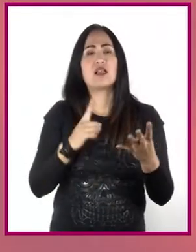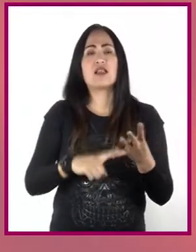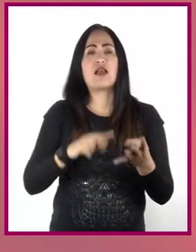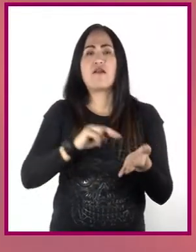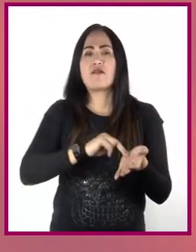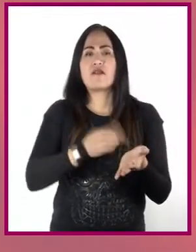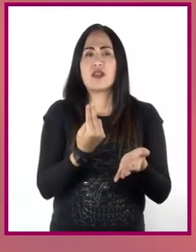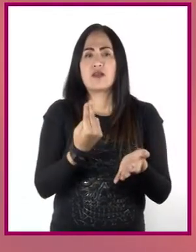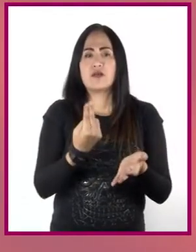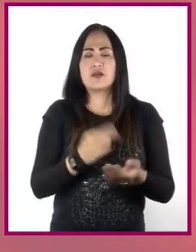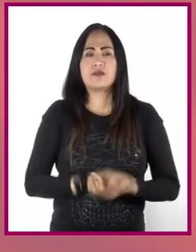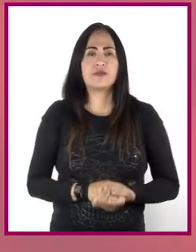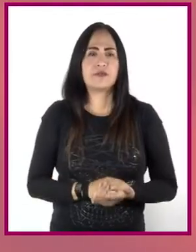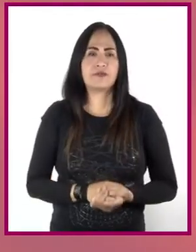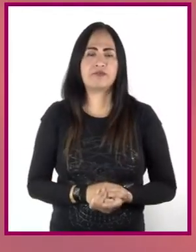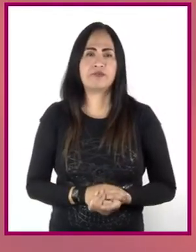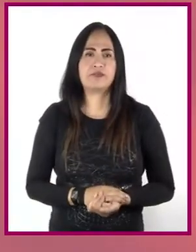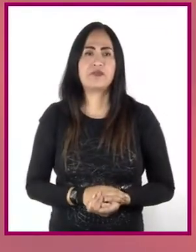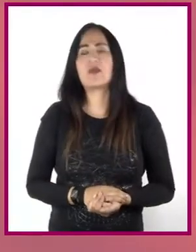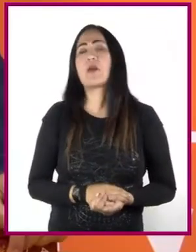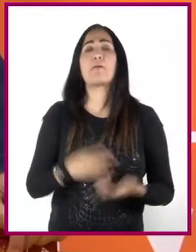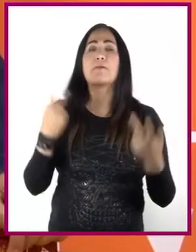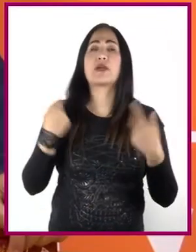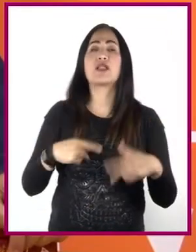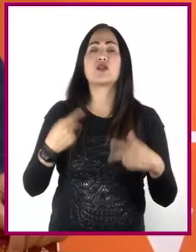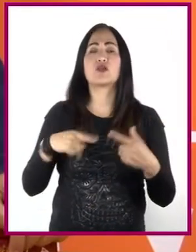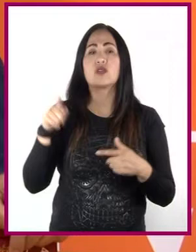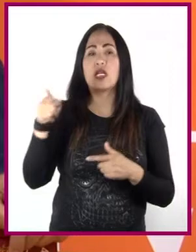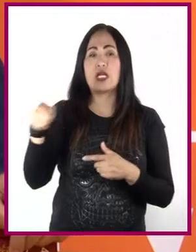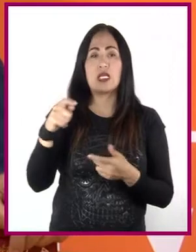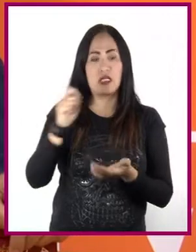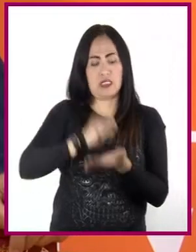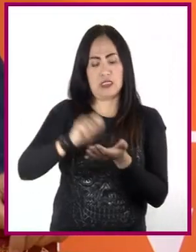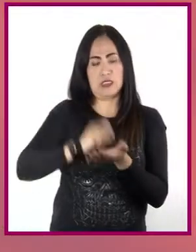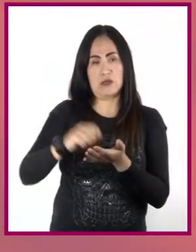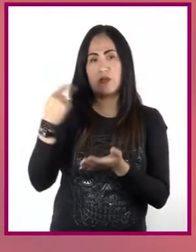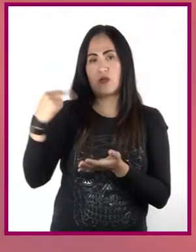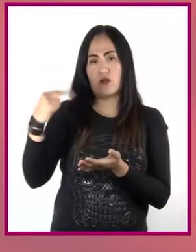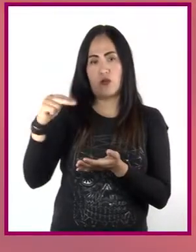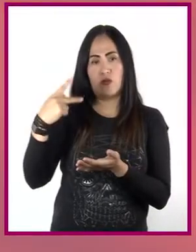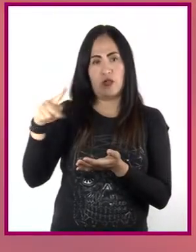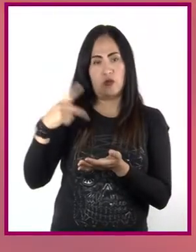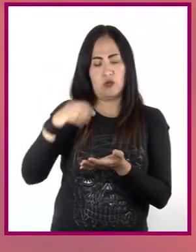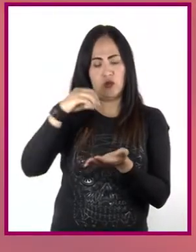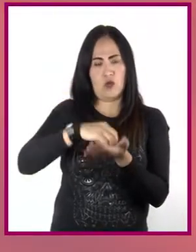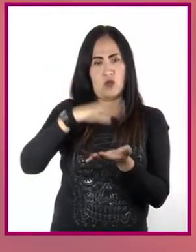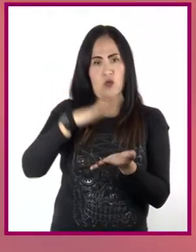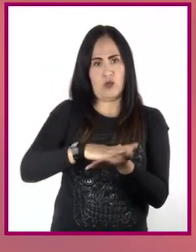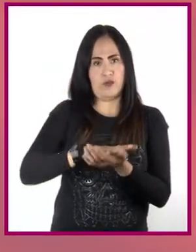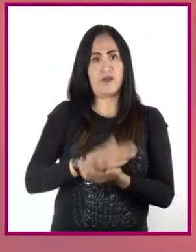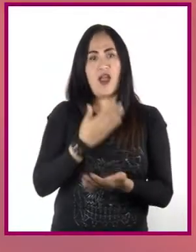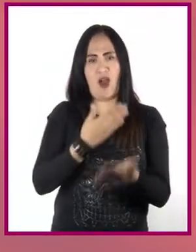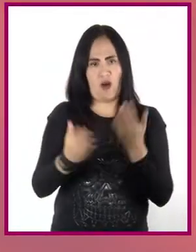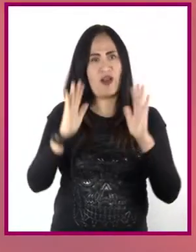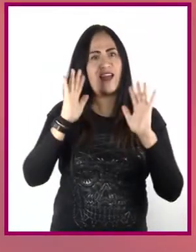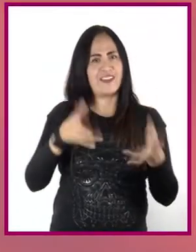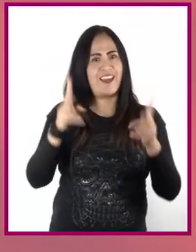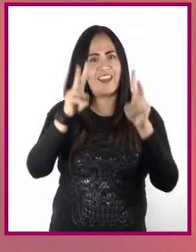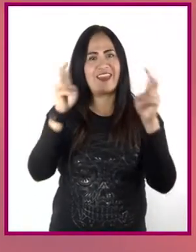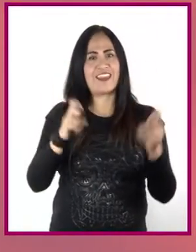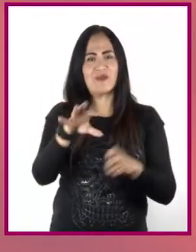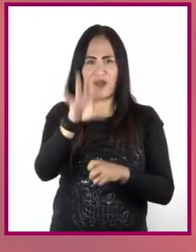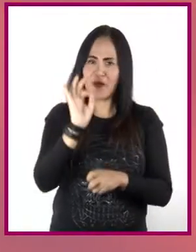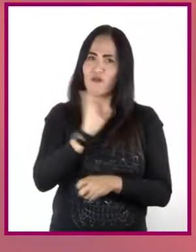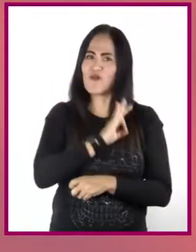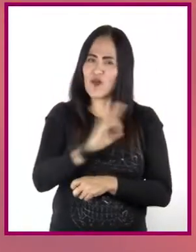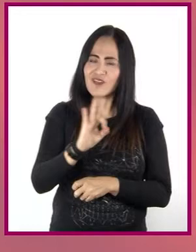Con esto se refiere a que lleva el nombre del autor. Ahora sí, estamos en posición de seleccionar el tema sobre el que